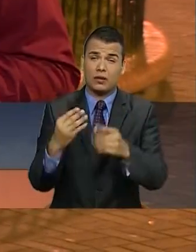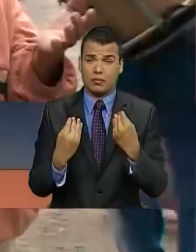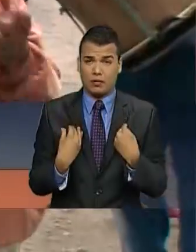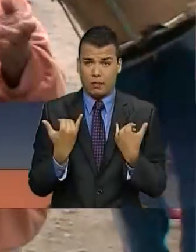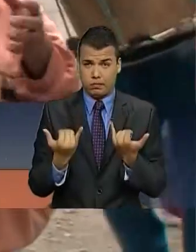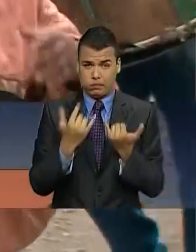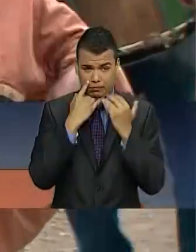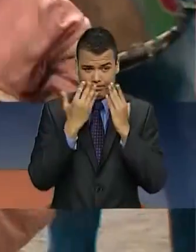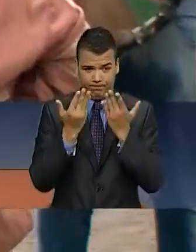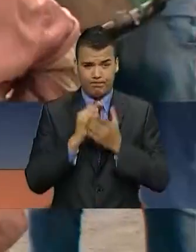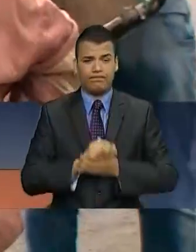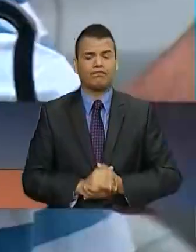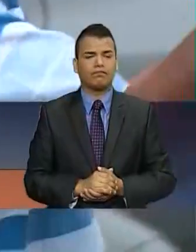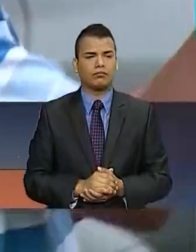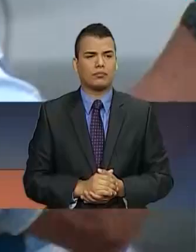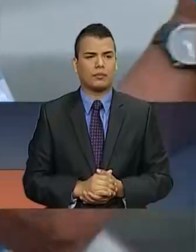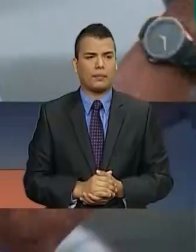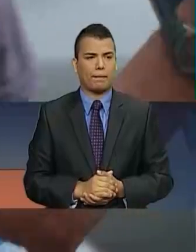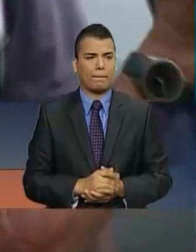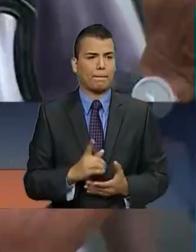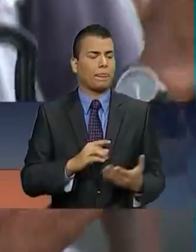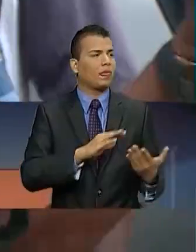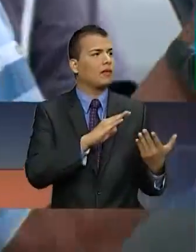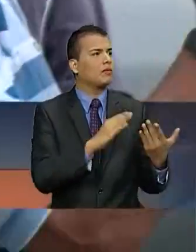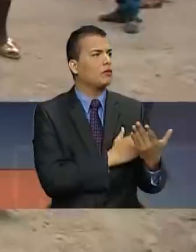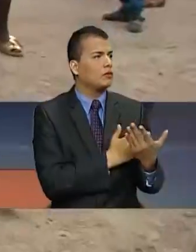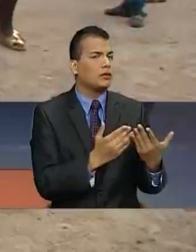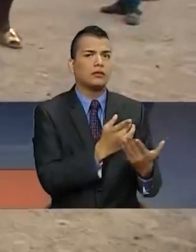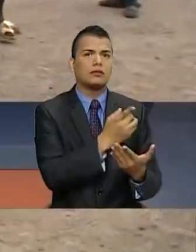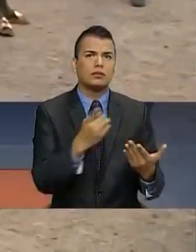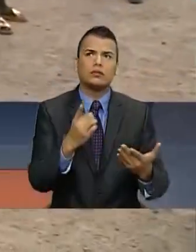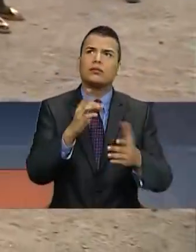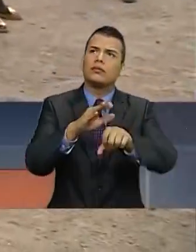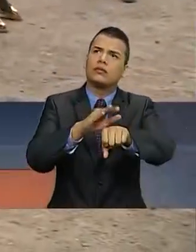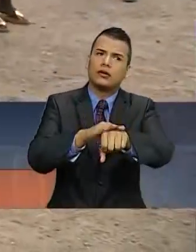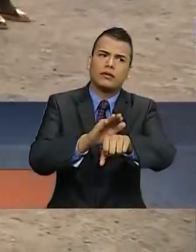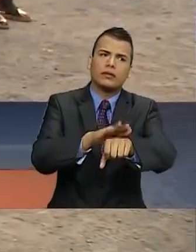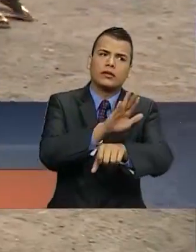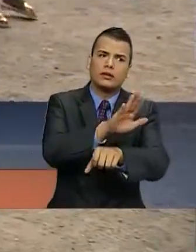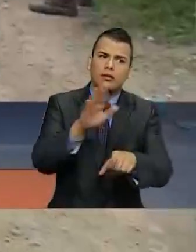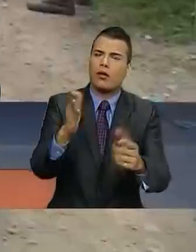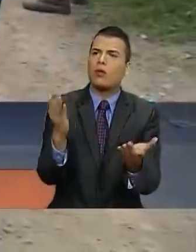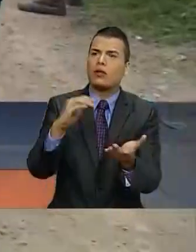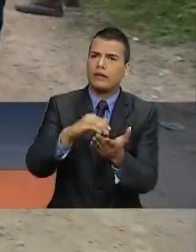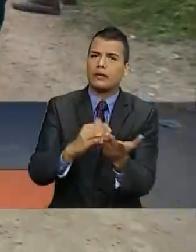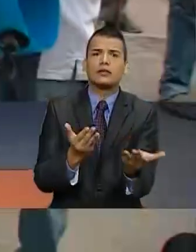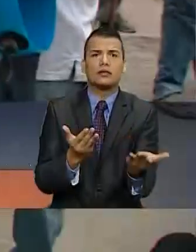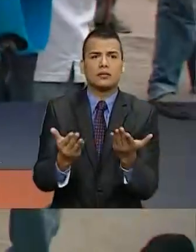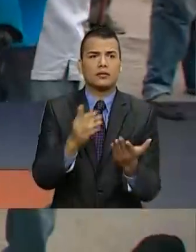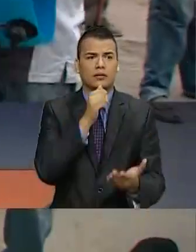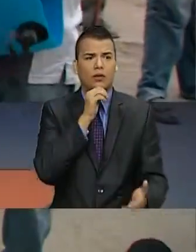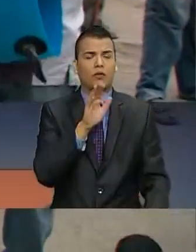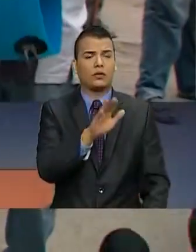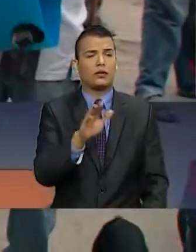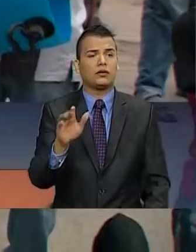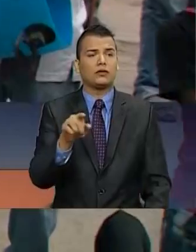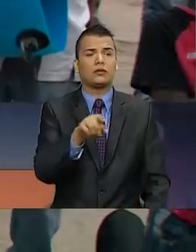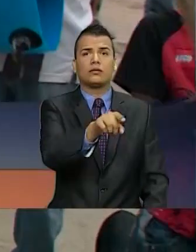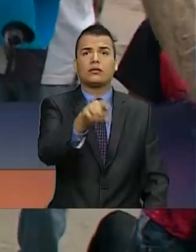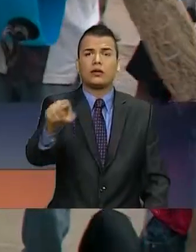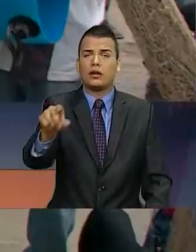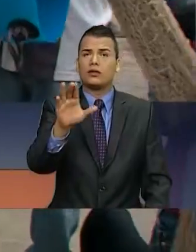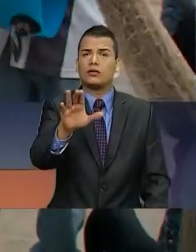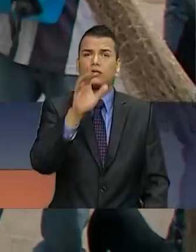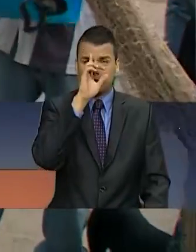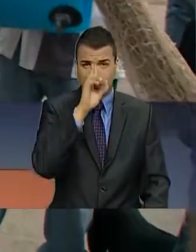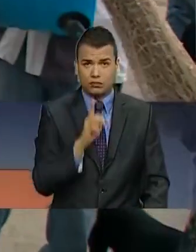municipio. Hasta con música, los habitantes de Puerto Tejada piden que se les restablezca el servicio de agua que, según ellos, lleva